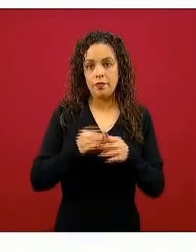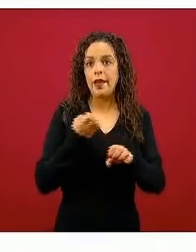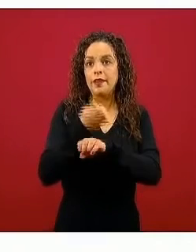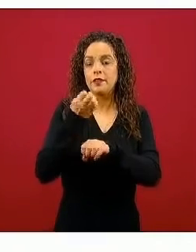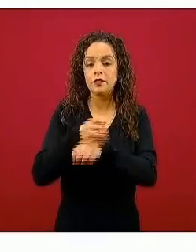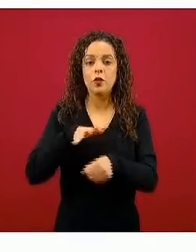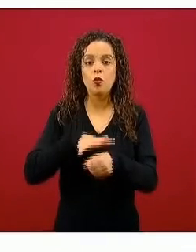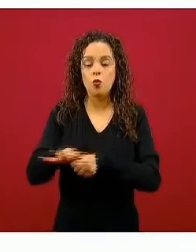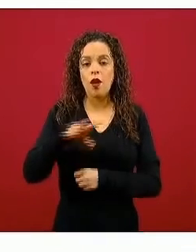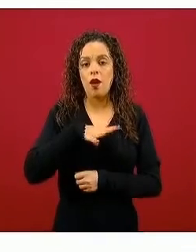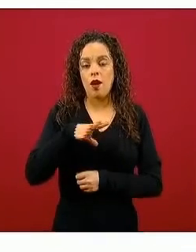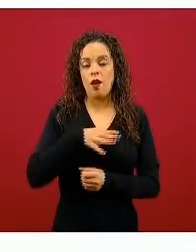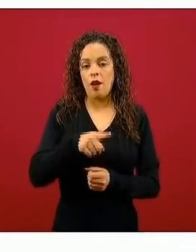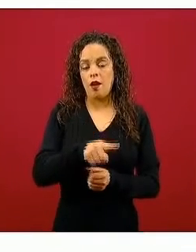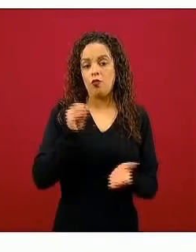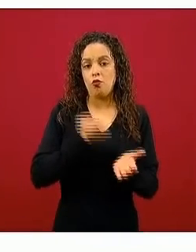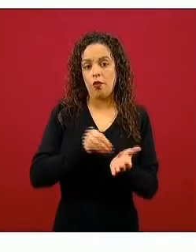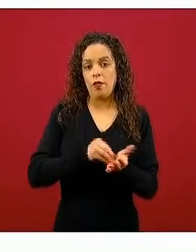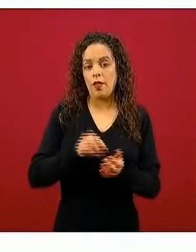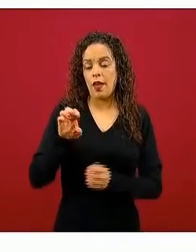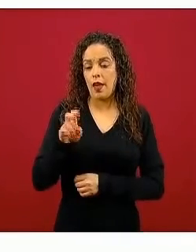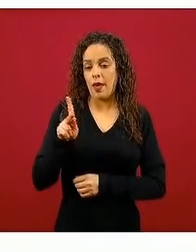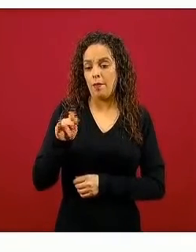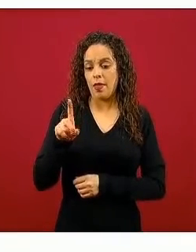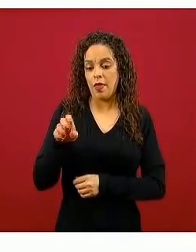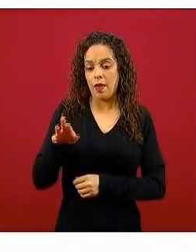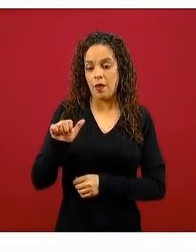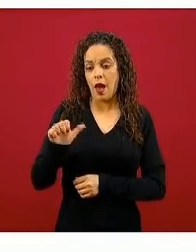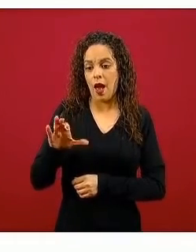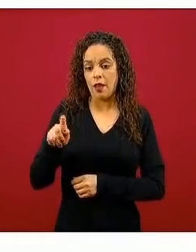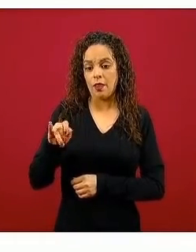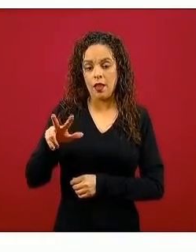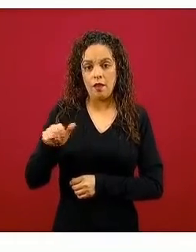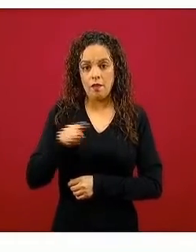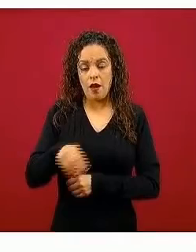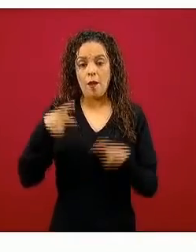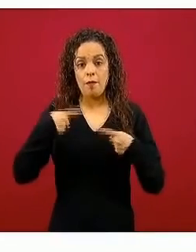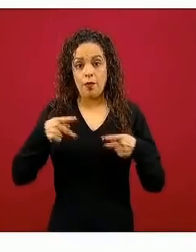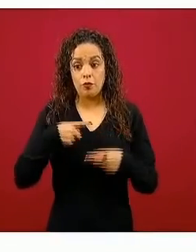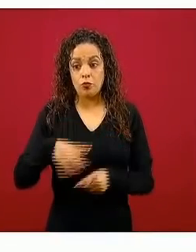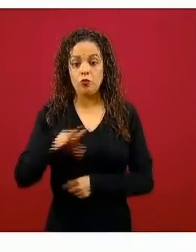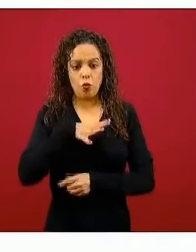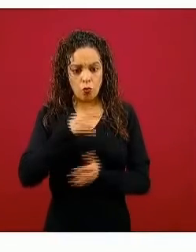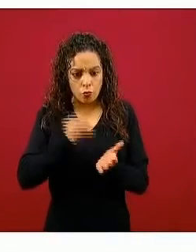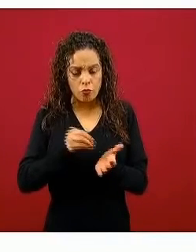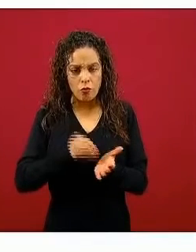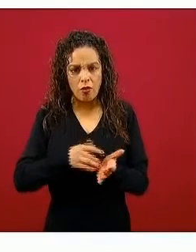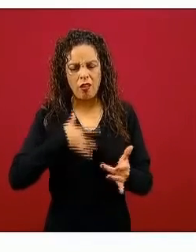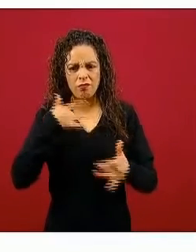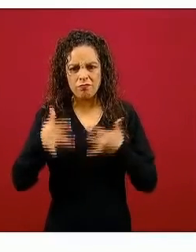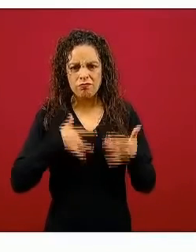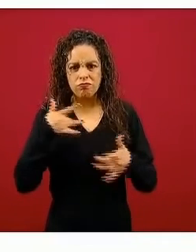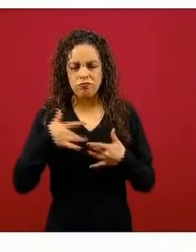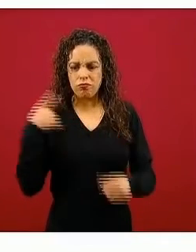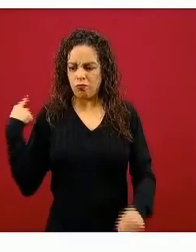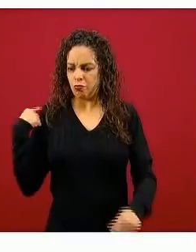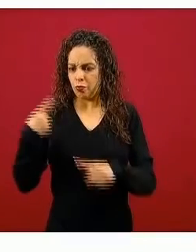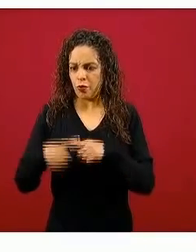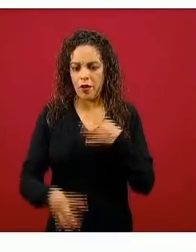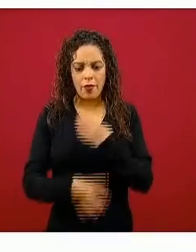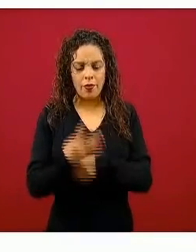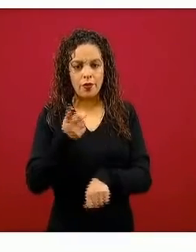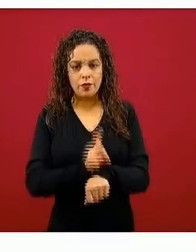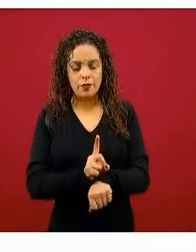pasando en la epidemia activa. Son las personas que iniciaron con signos y síntomas en los últimos 14 días. La